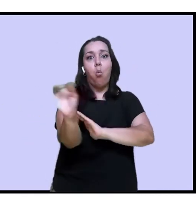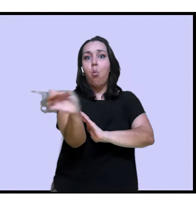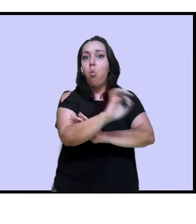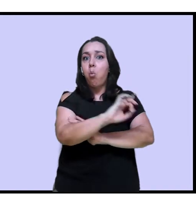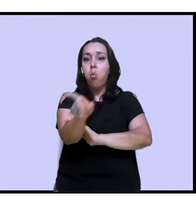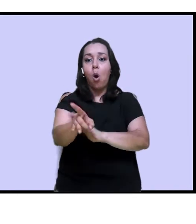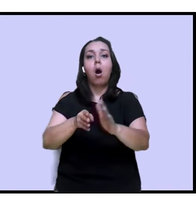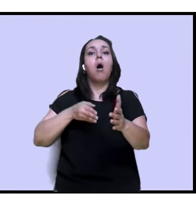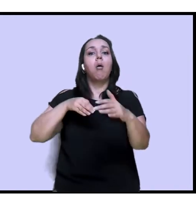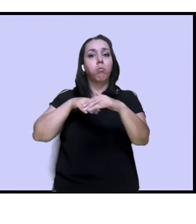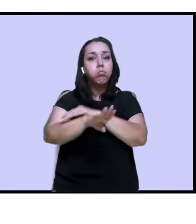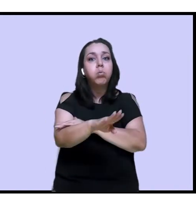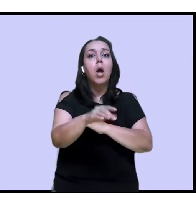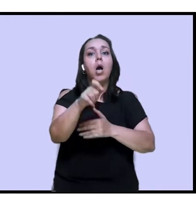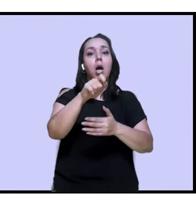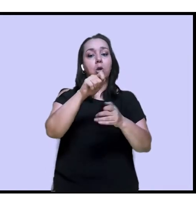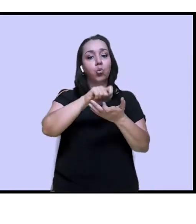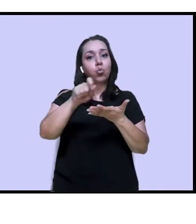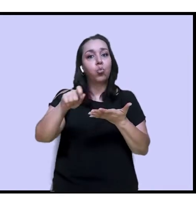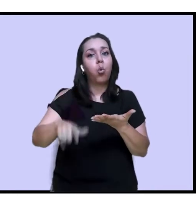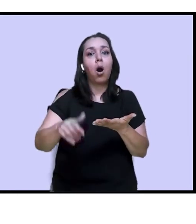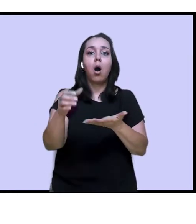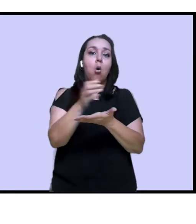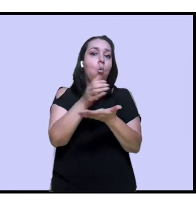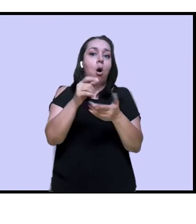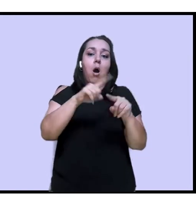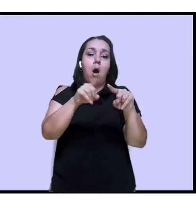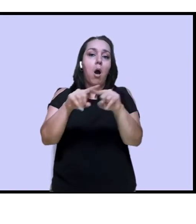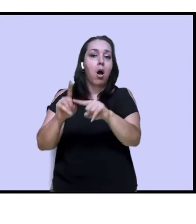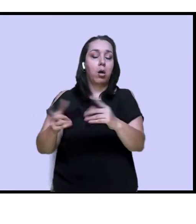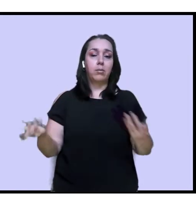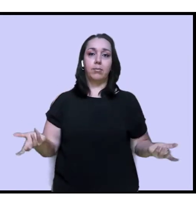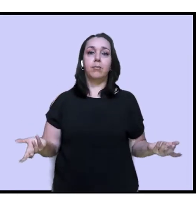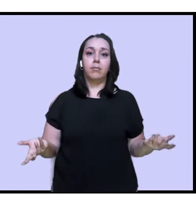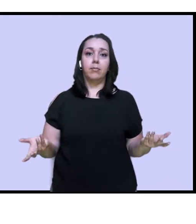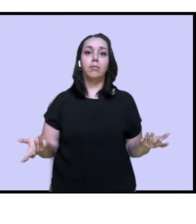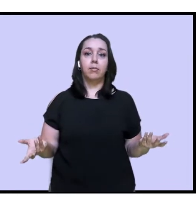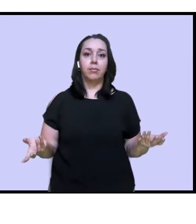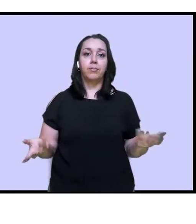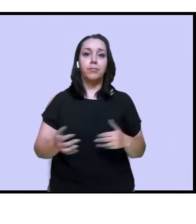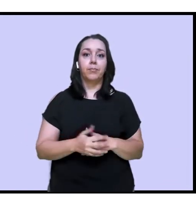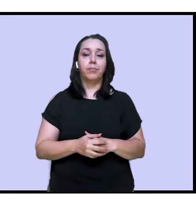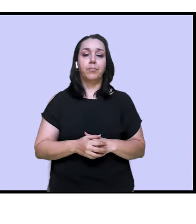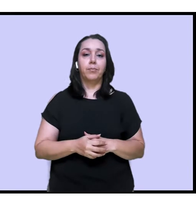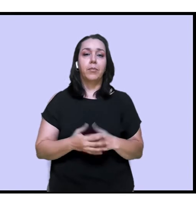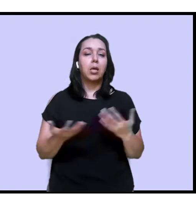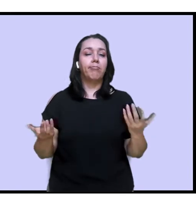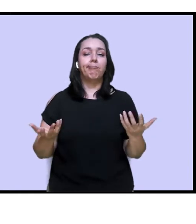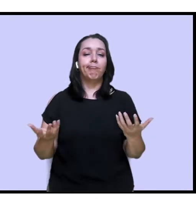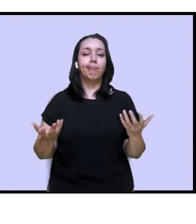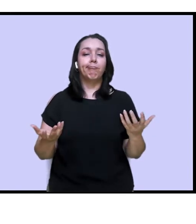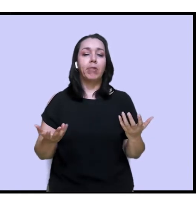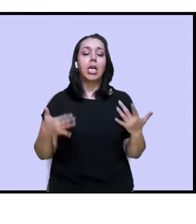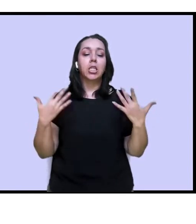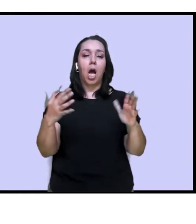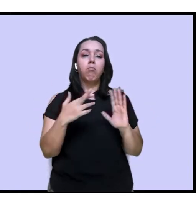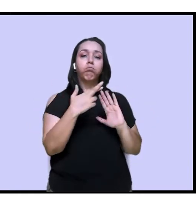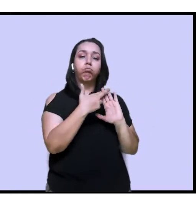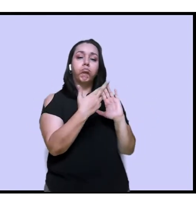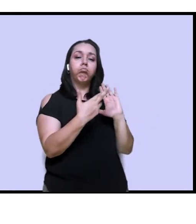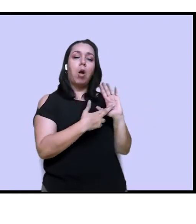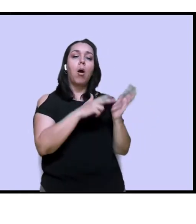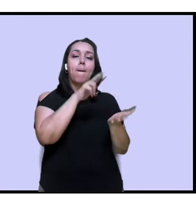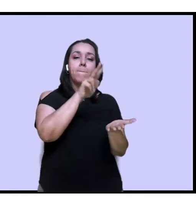barrera para poder ingresar a un centro educativo a desarrollarse. Desde